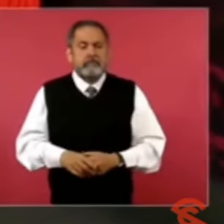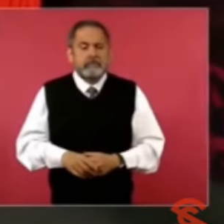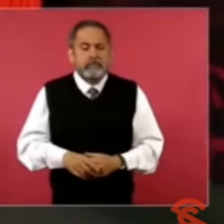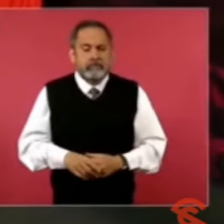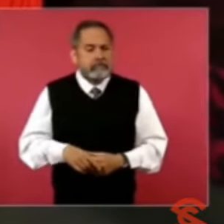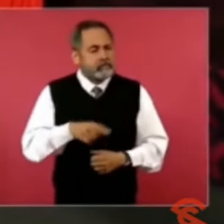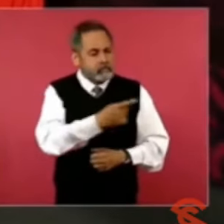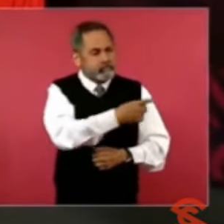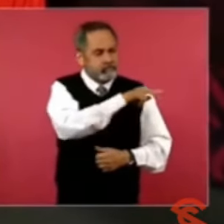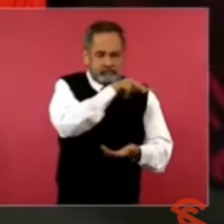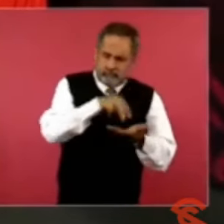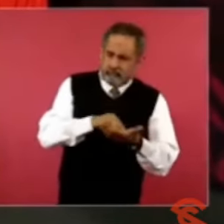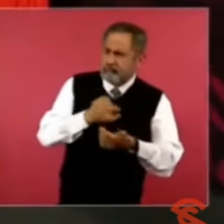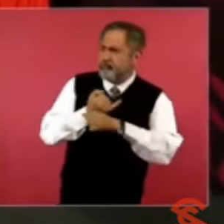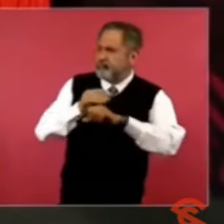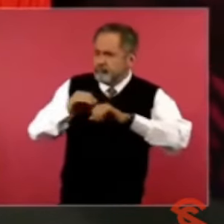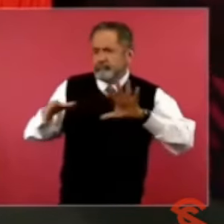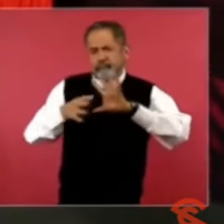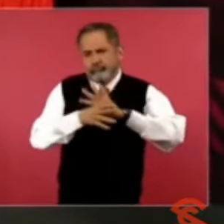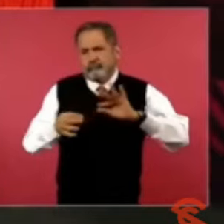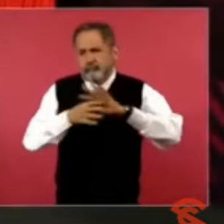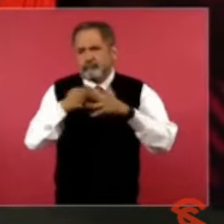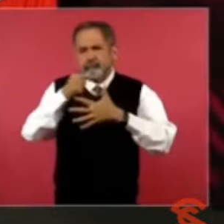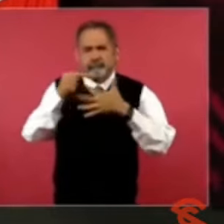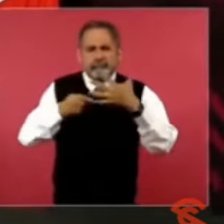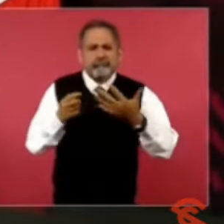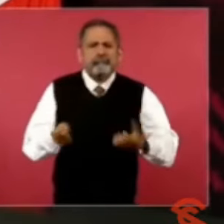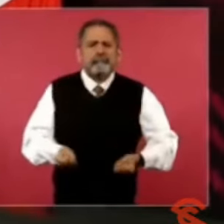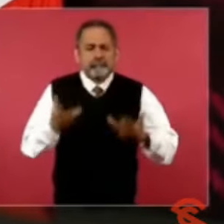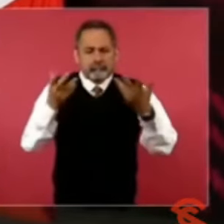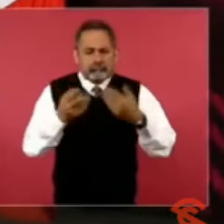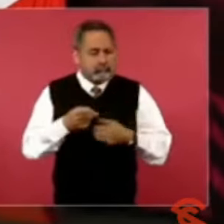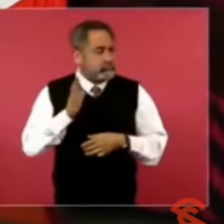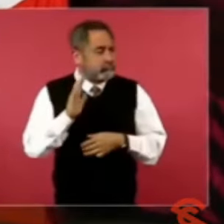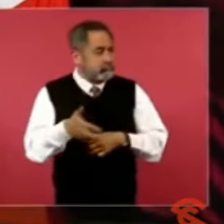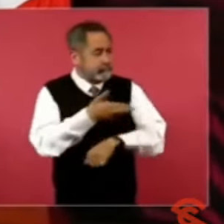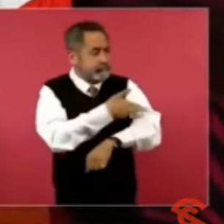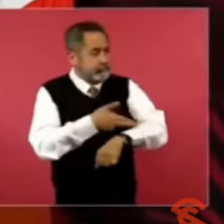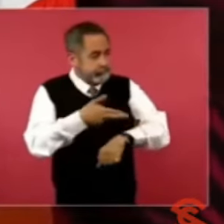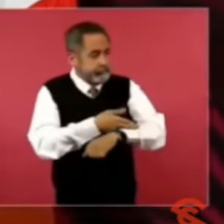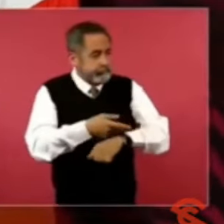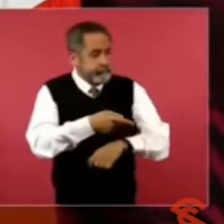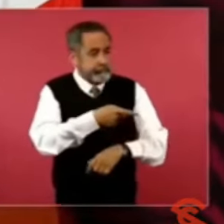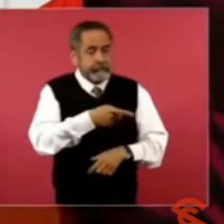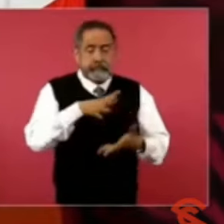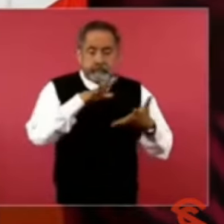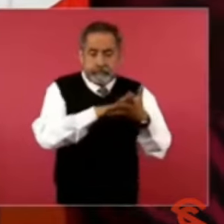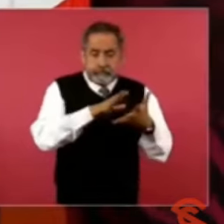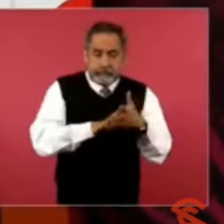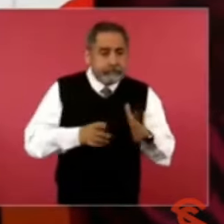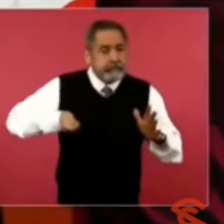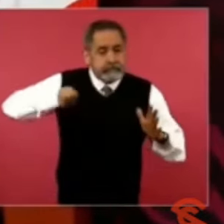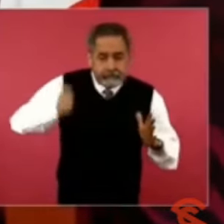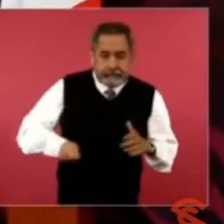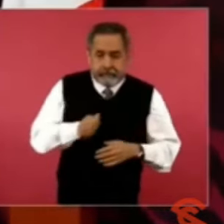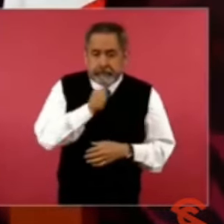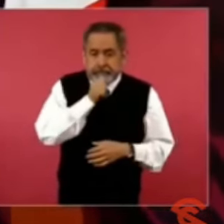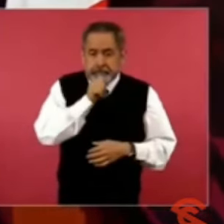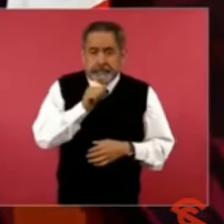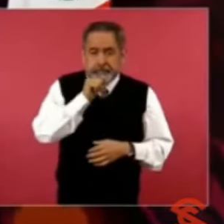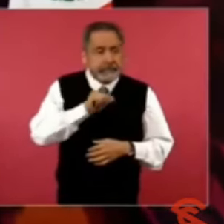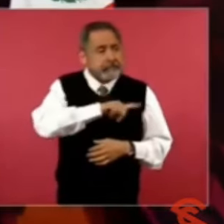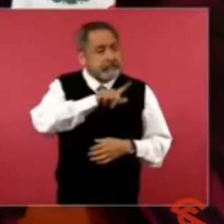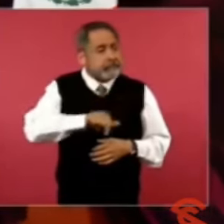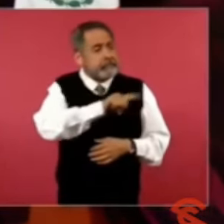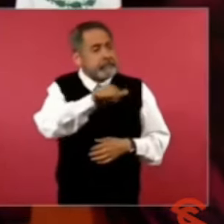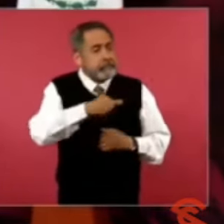un informe de Cuántos procesados hay sin sentencia desde